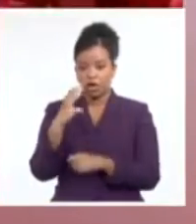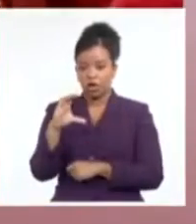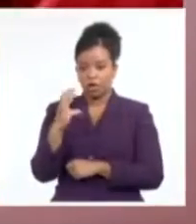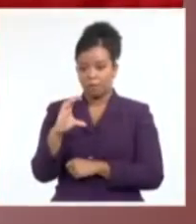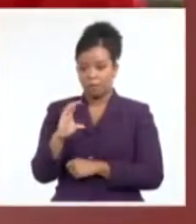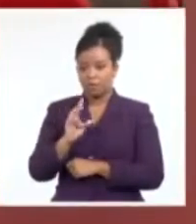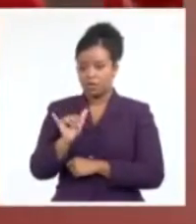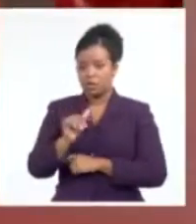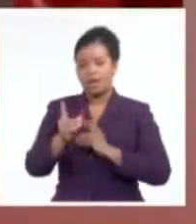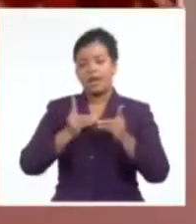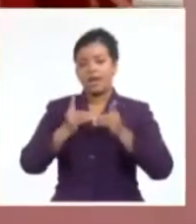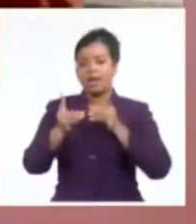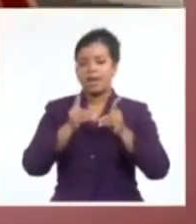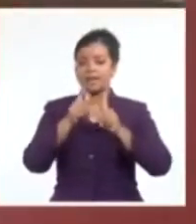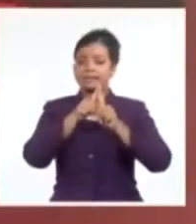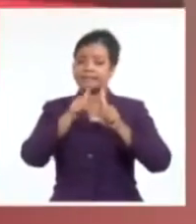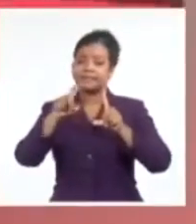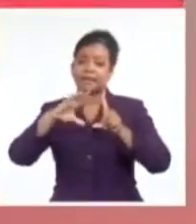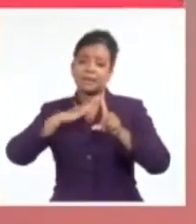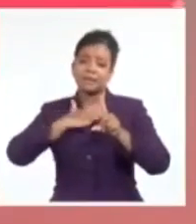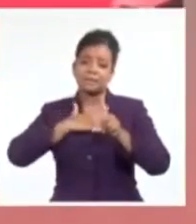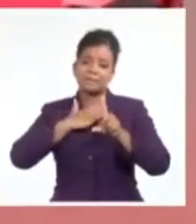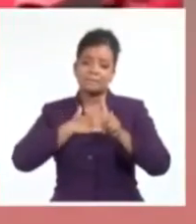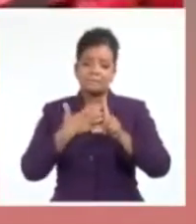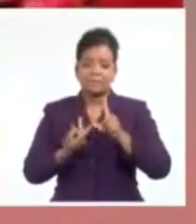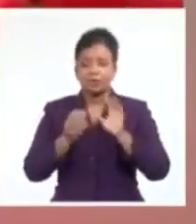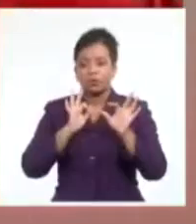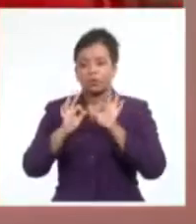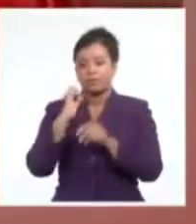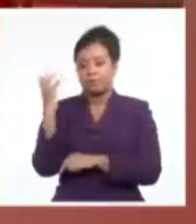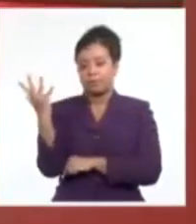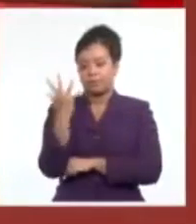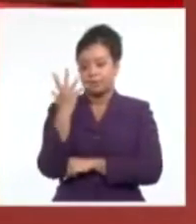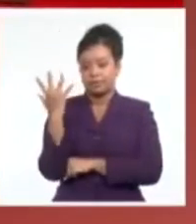También dialogaron sobre asuntos relacionados con el resguardo del medio ambiente.